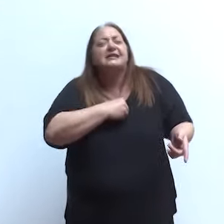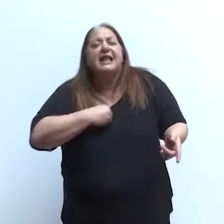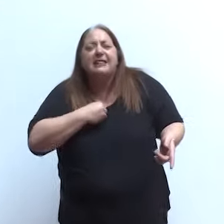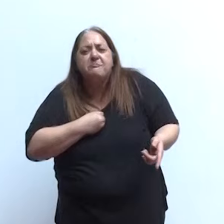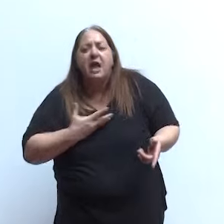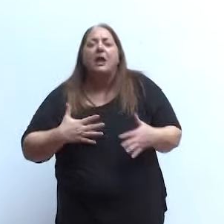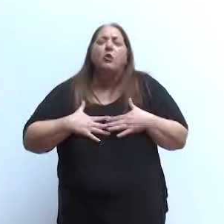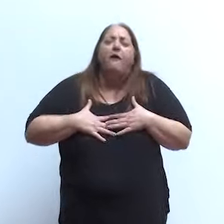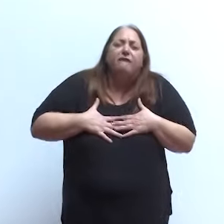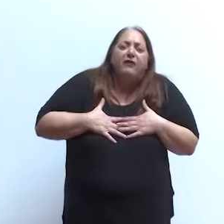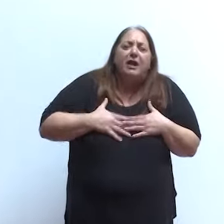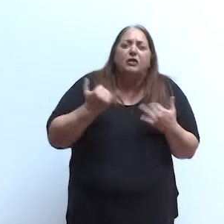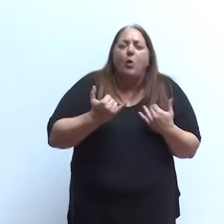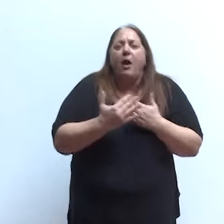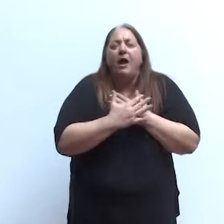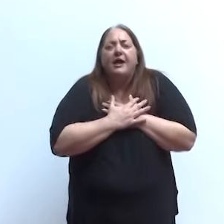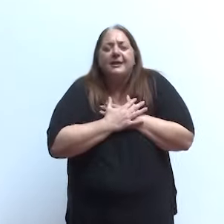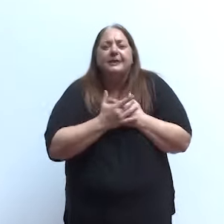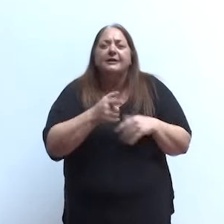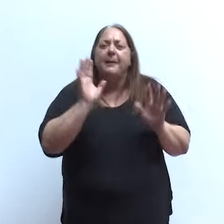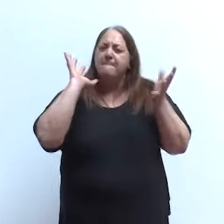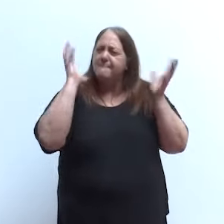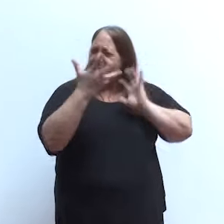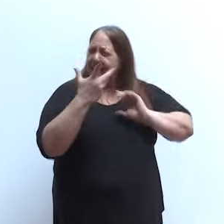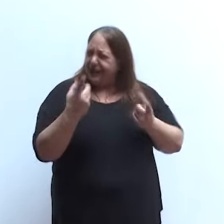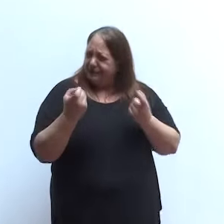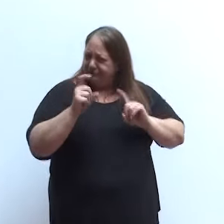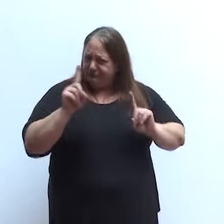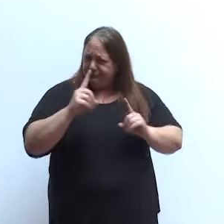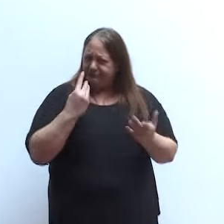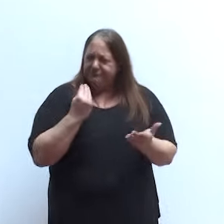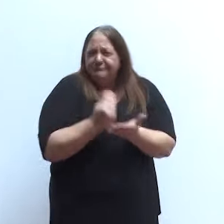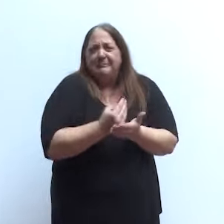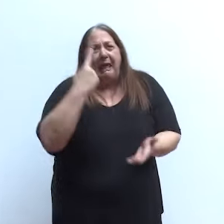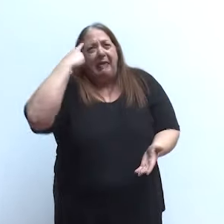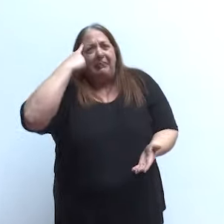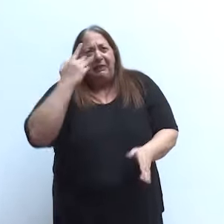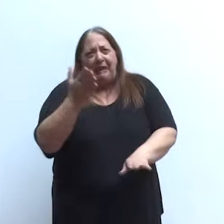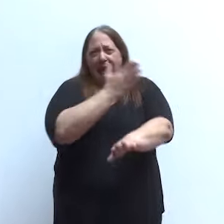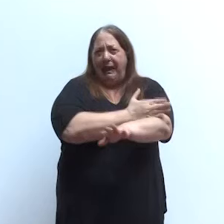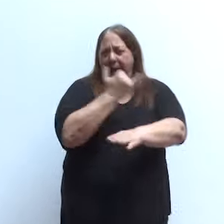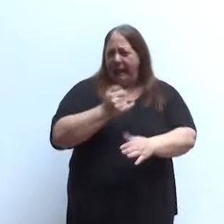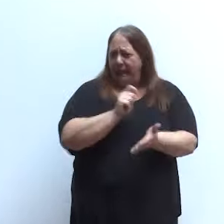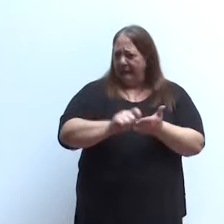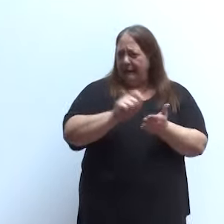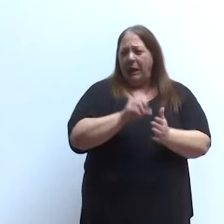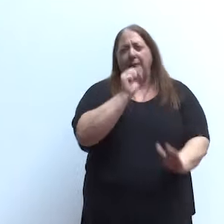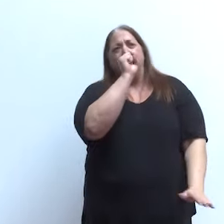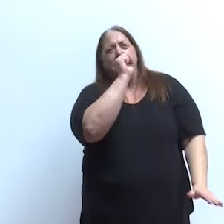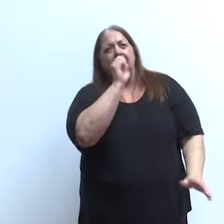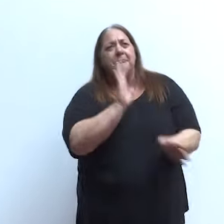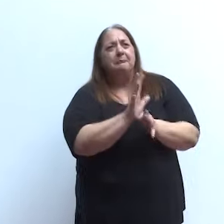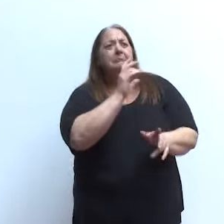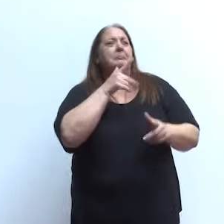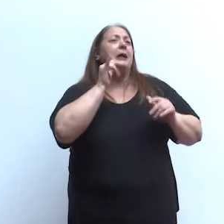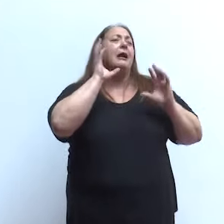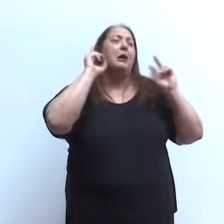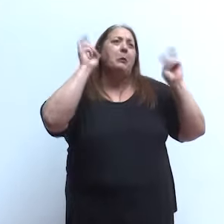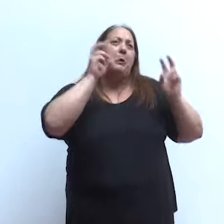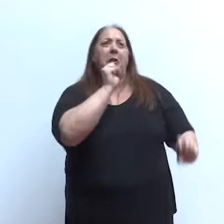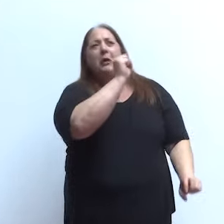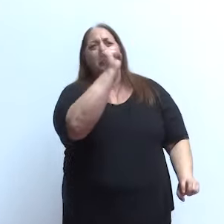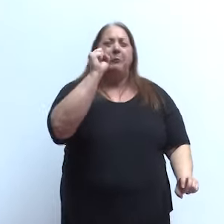no o sea milin No necesariamente se apoyó en ideas previas o sea no es un megáfono de de esas ideas